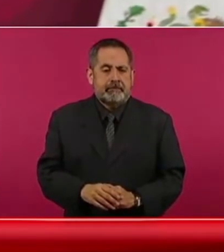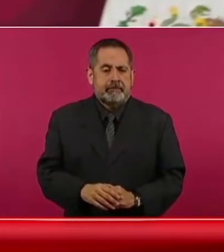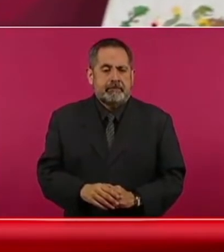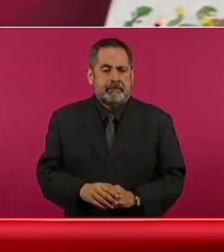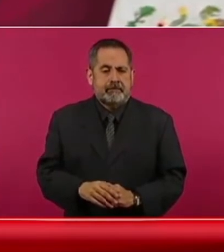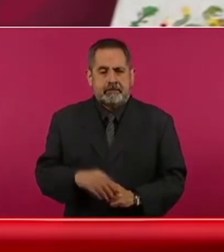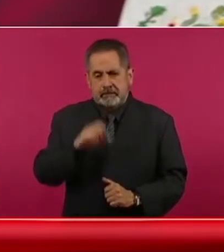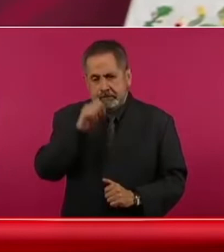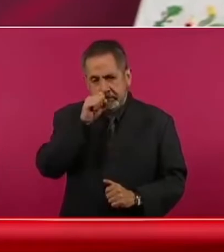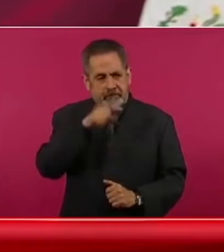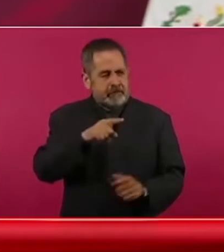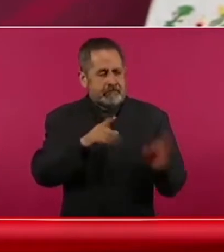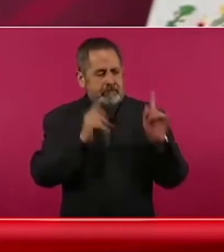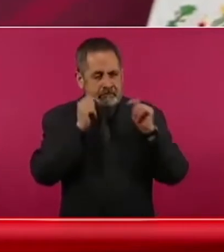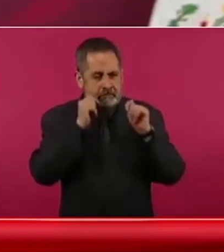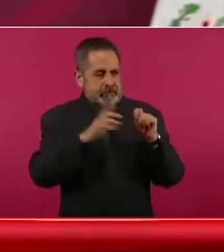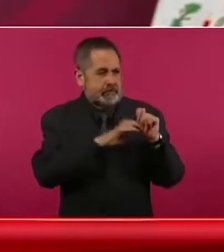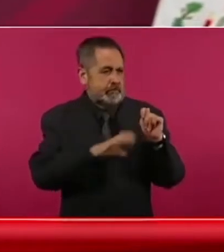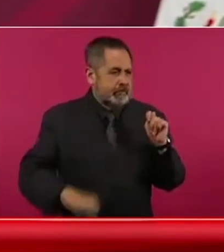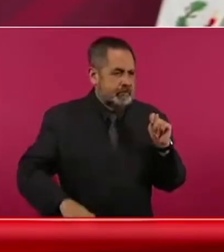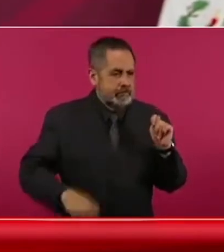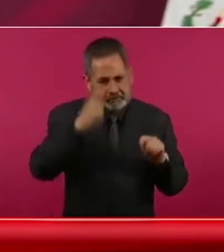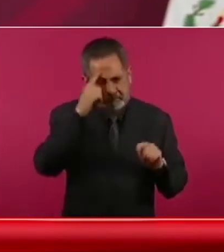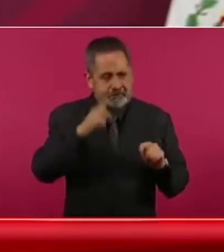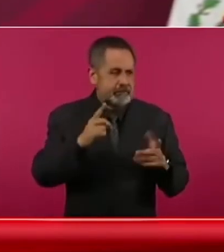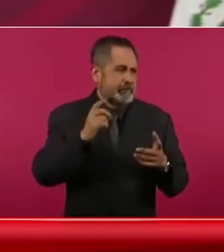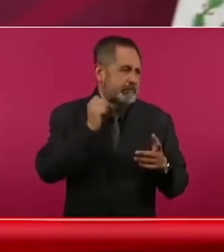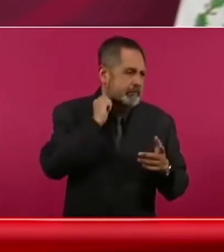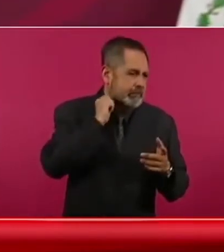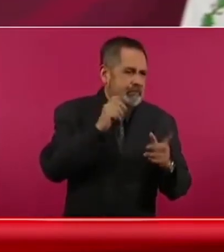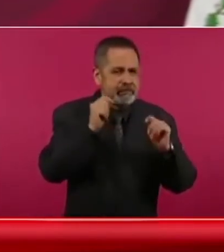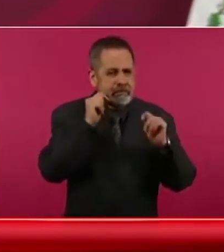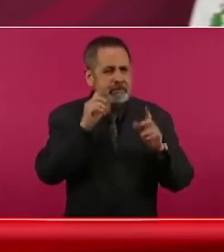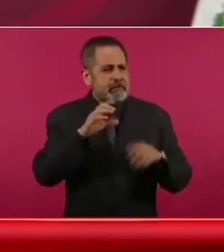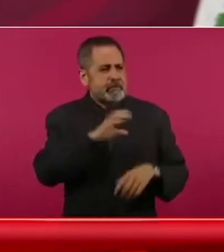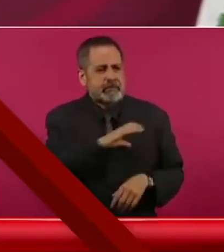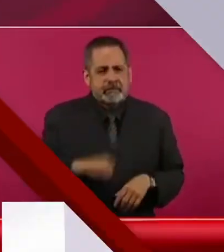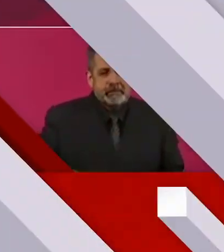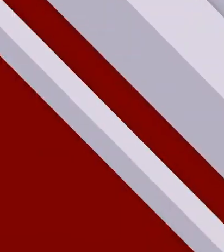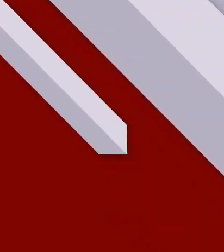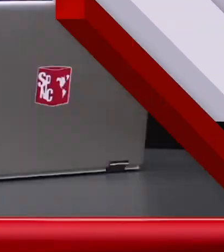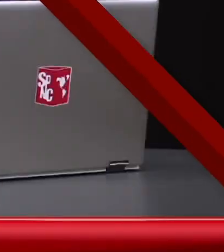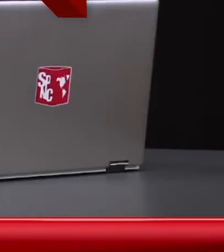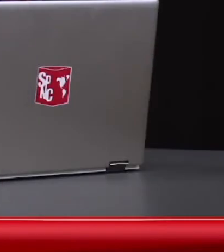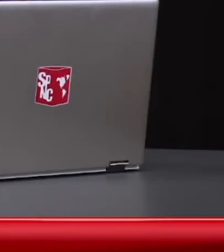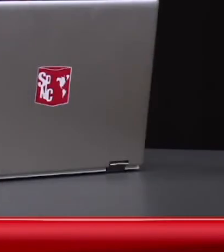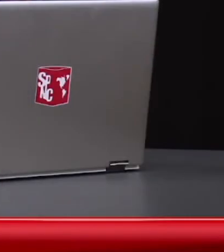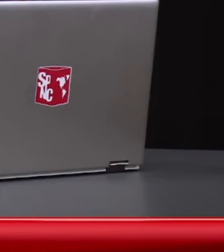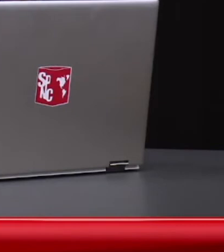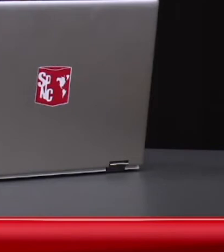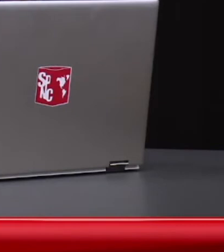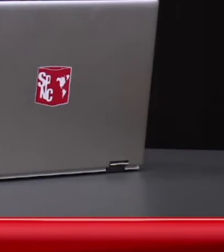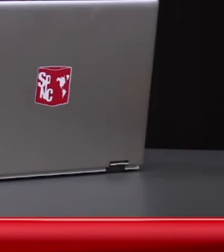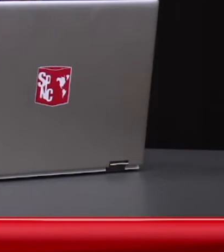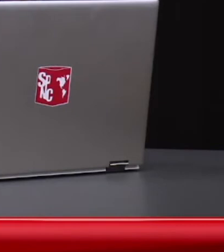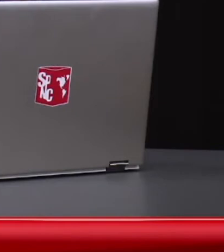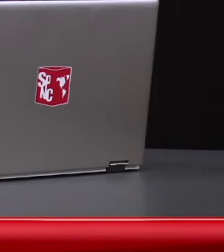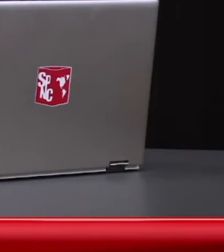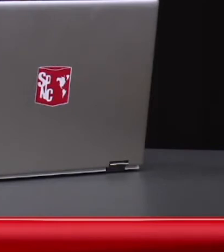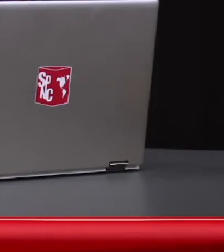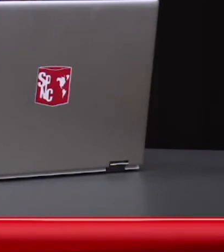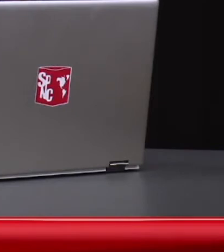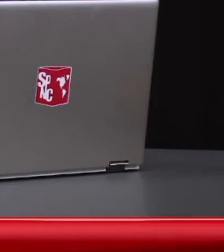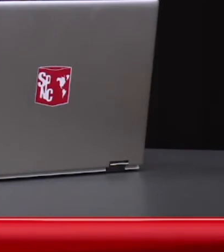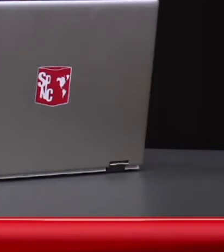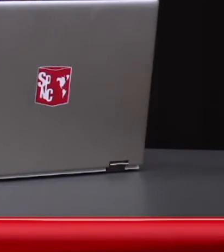Trátese de candidatos a legisladores o candidatos a gobernadores. Usted, amigo mexicano que